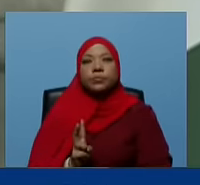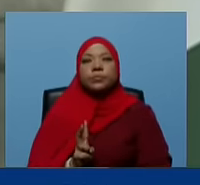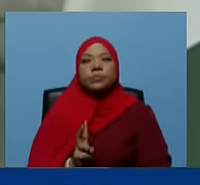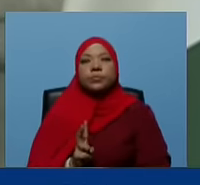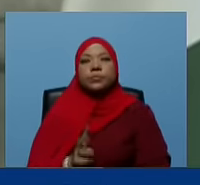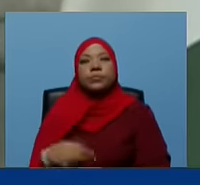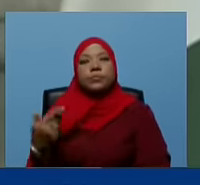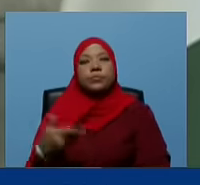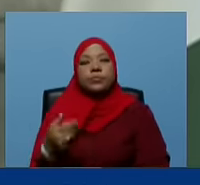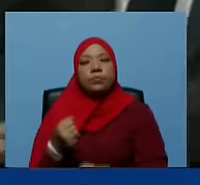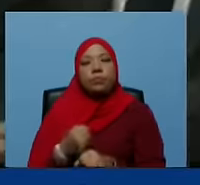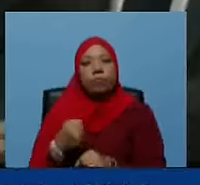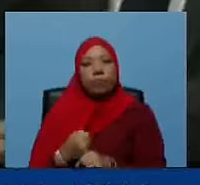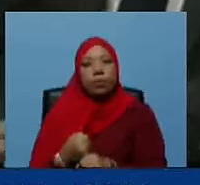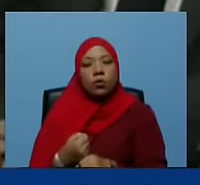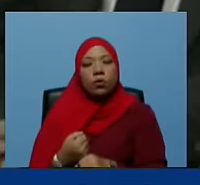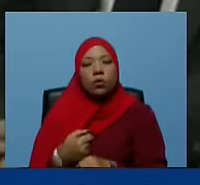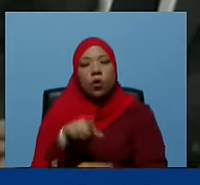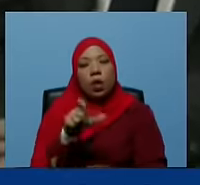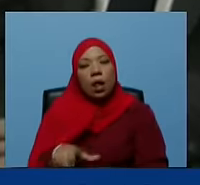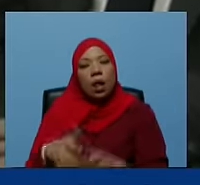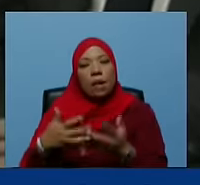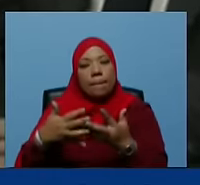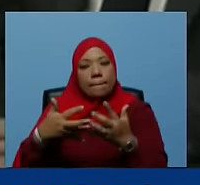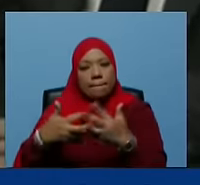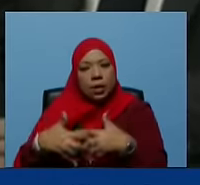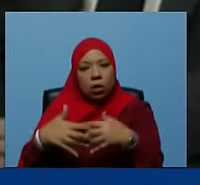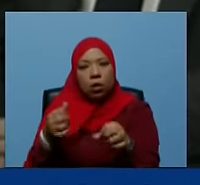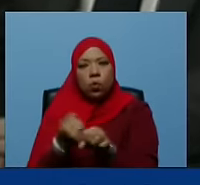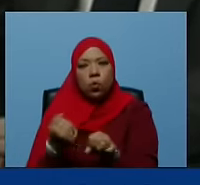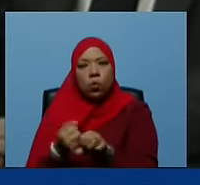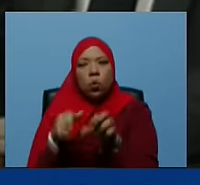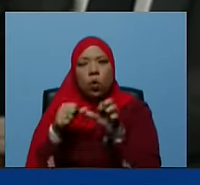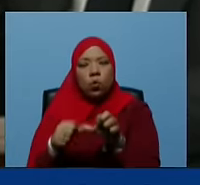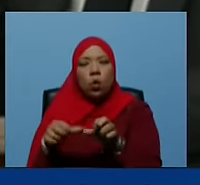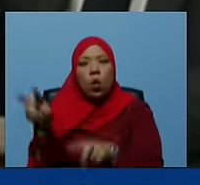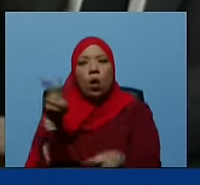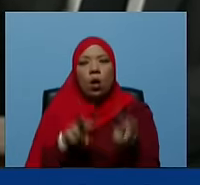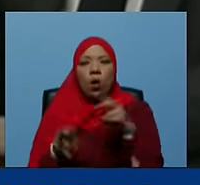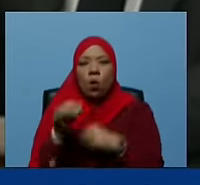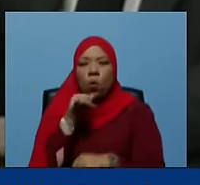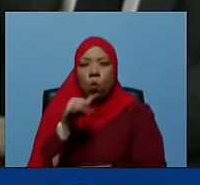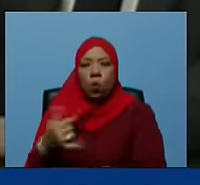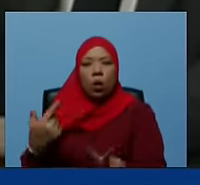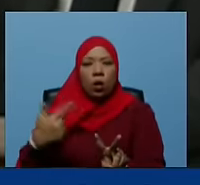tan importante que las inversiones sigan fluyendo